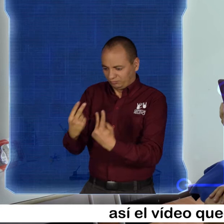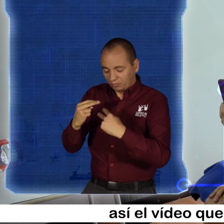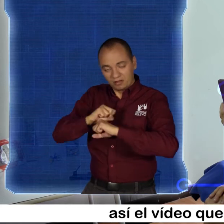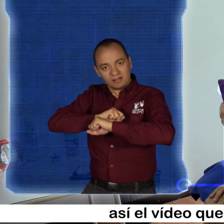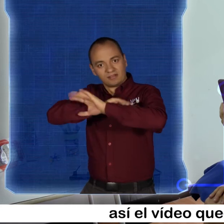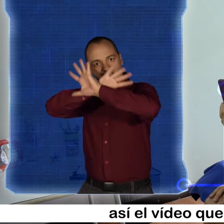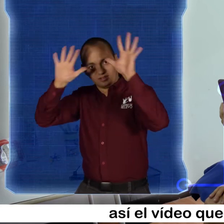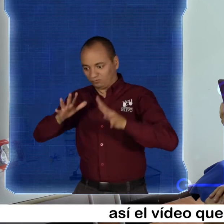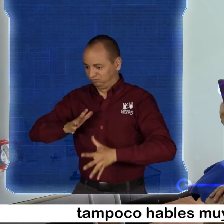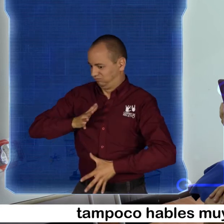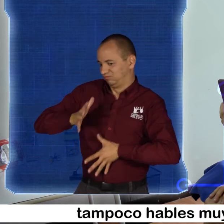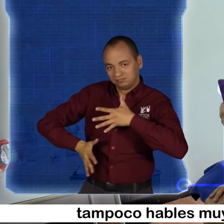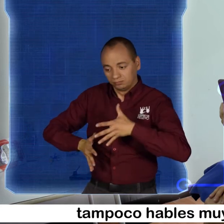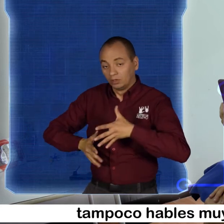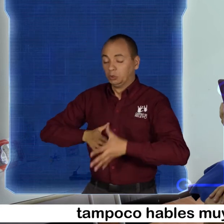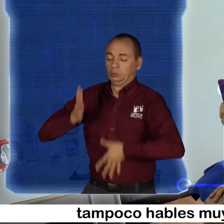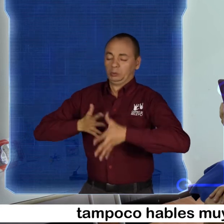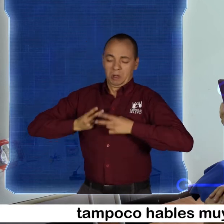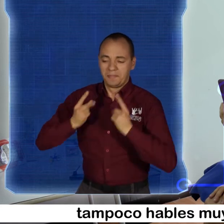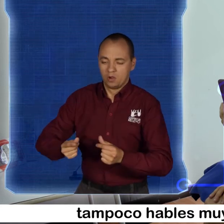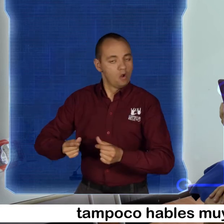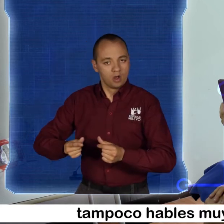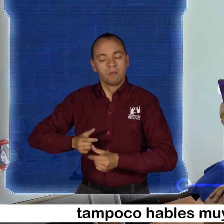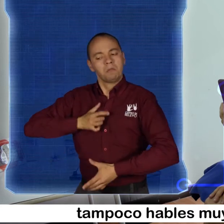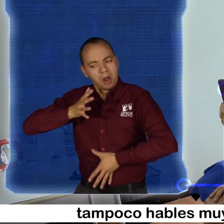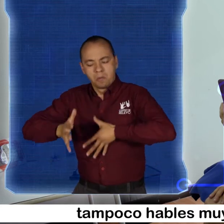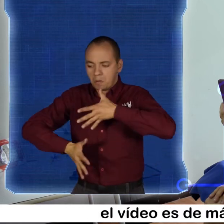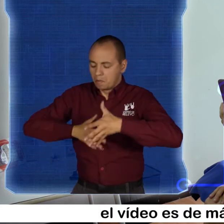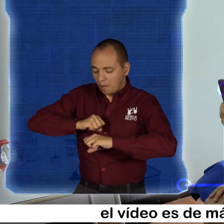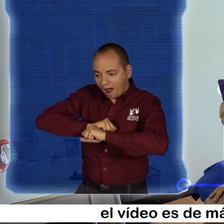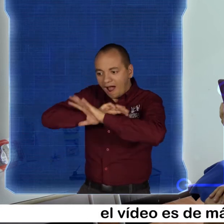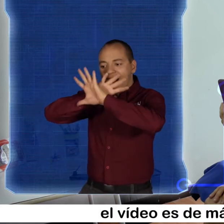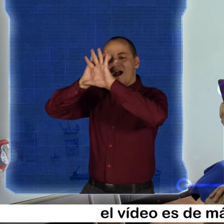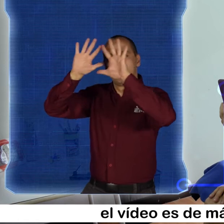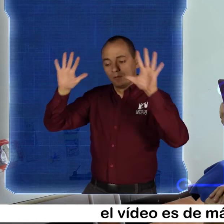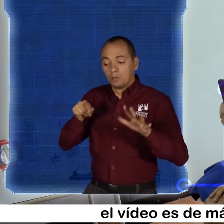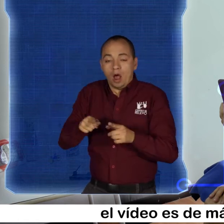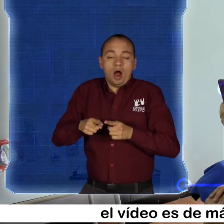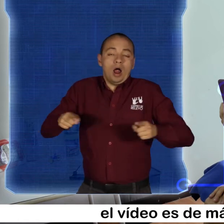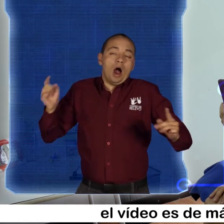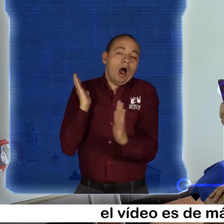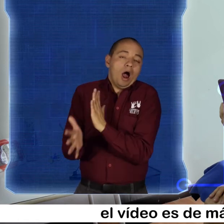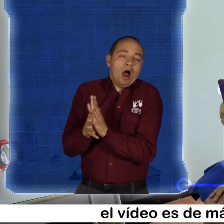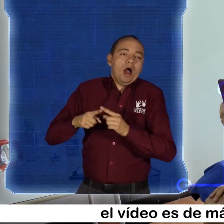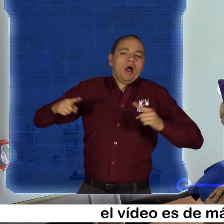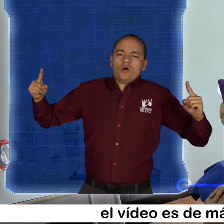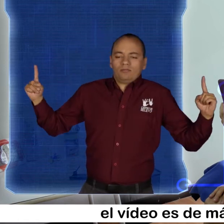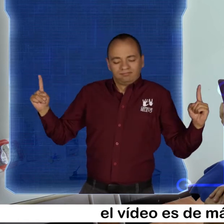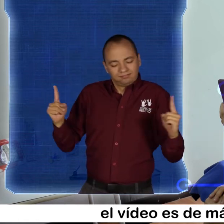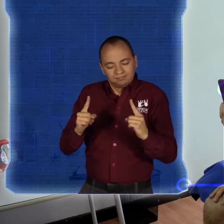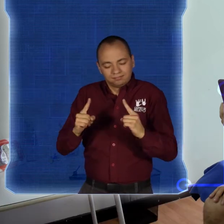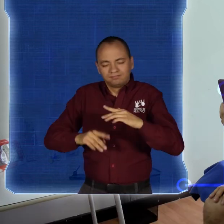quedará más claro. Tampoco hables muy rápido y recuerda, el video es de máximo 2